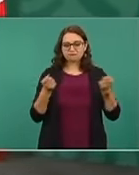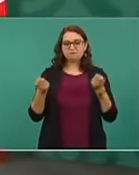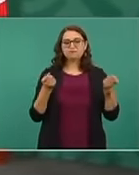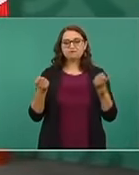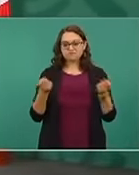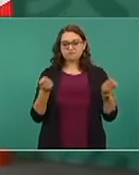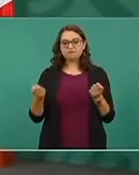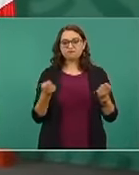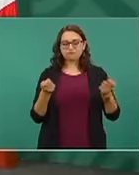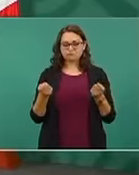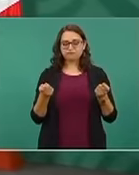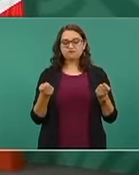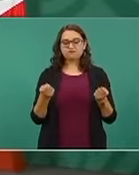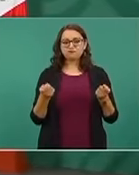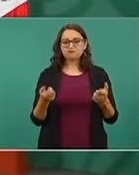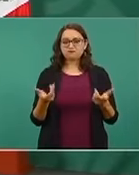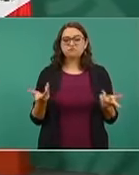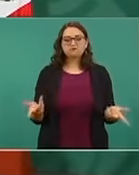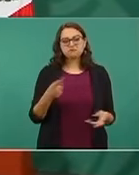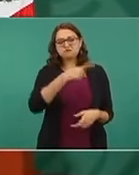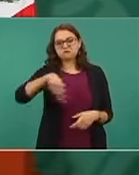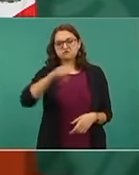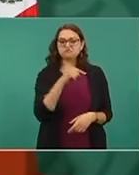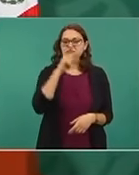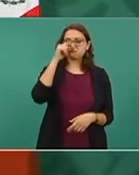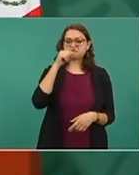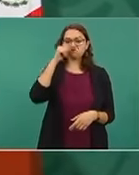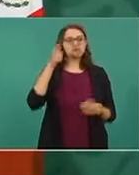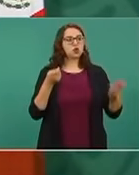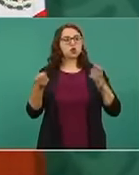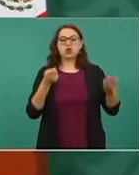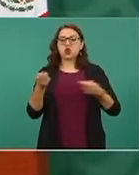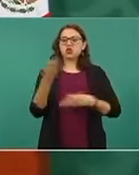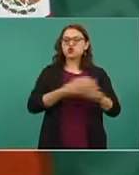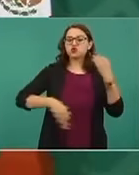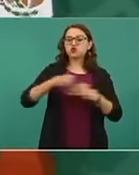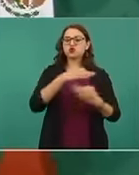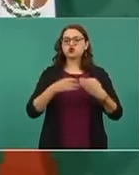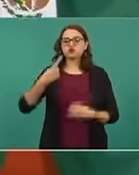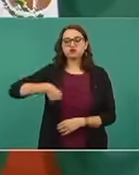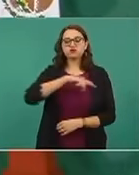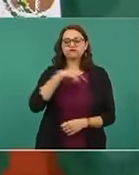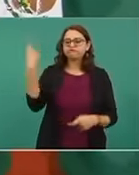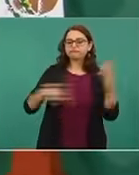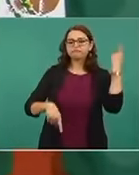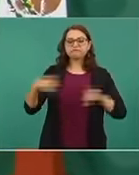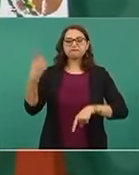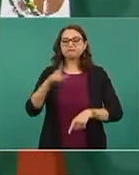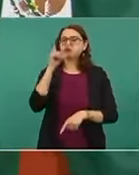mostrar su prepotencia y decir: nosotros mandamos.